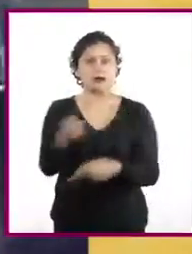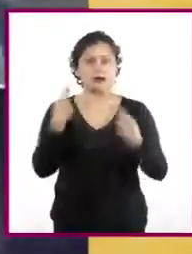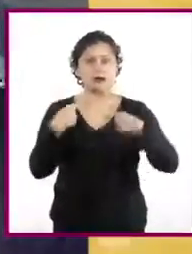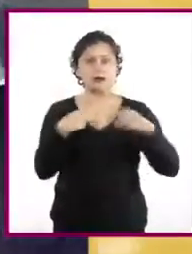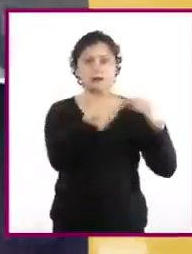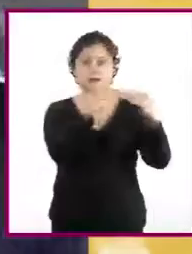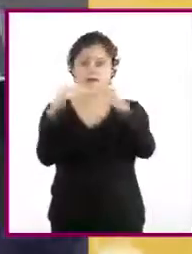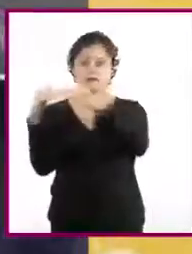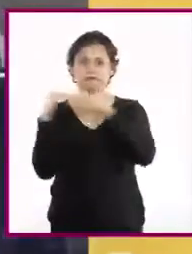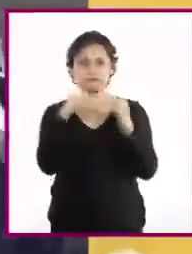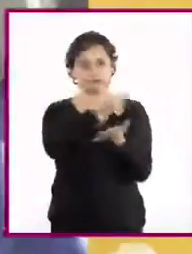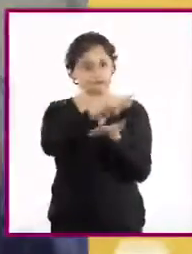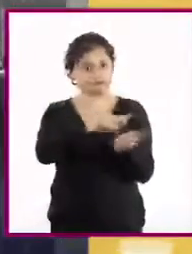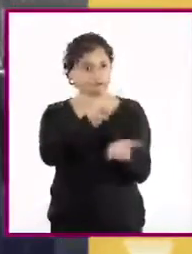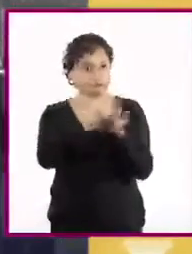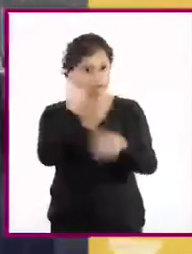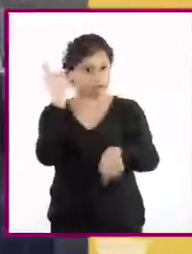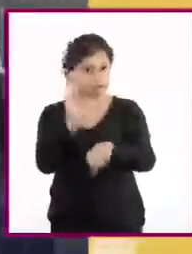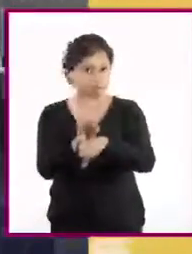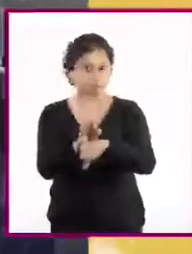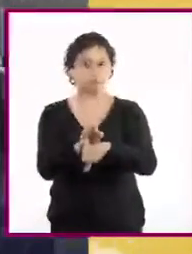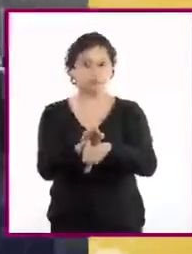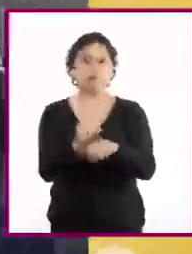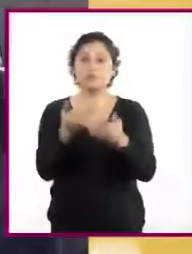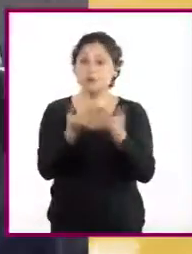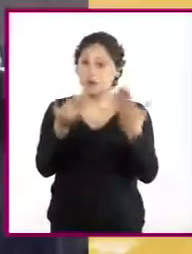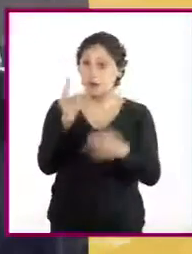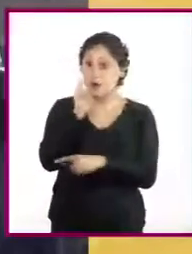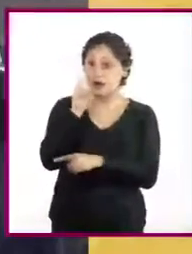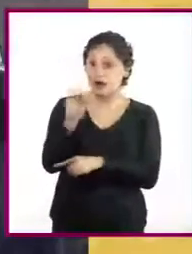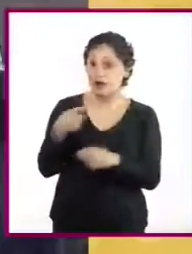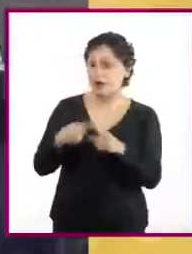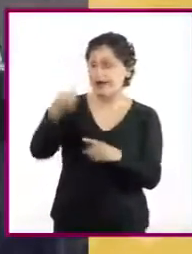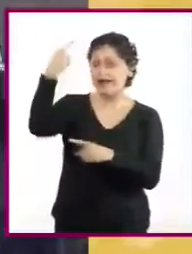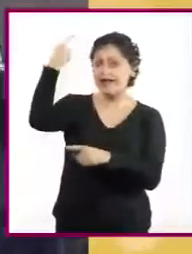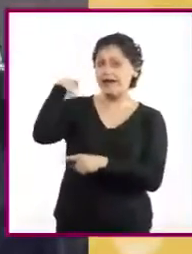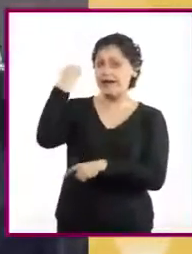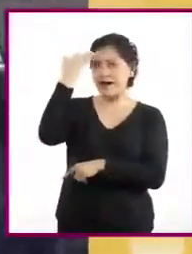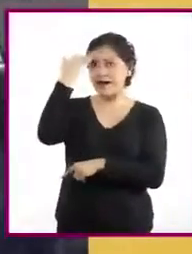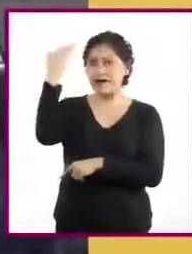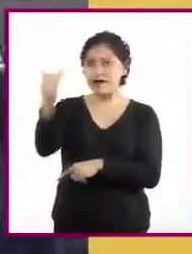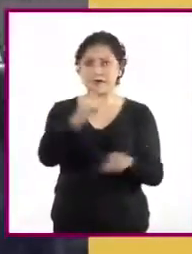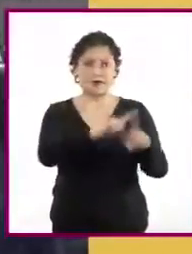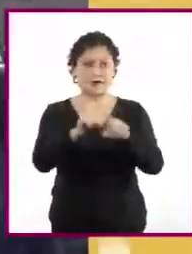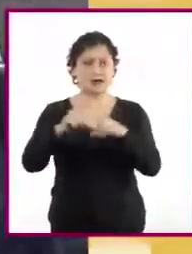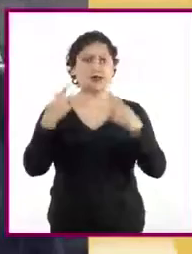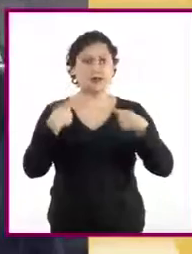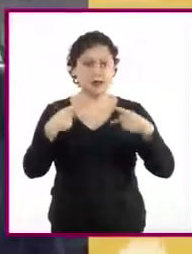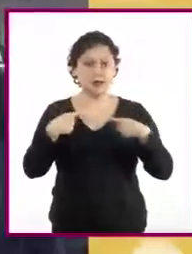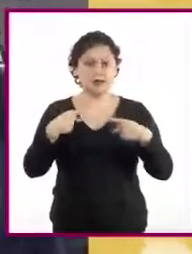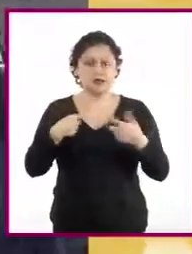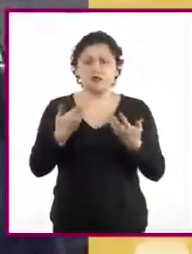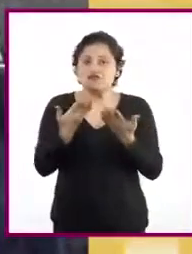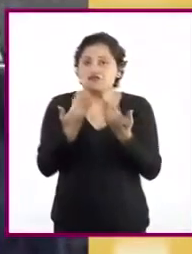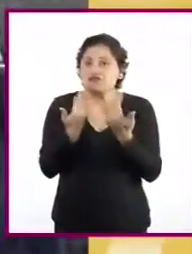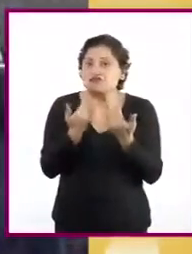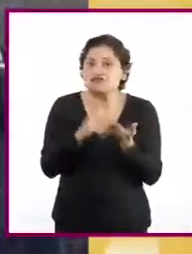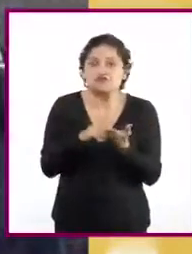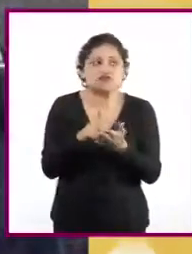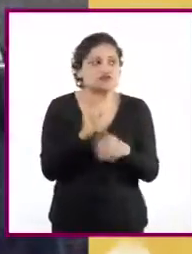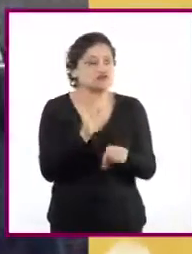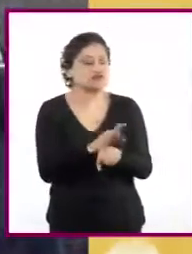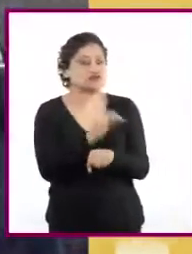ante la ley. En el próximo segmento veremos que hubo épocas de la humanidad en que grandes sectores de la población no gozaban de derecho